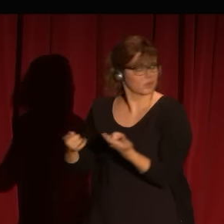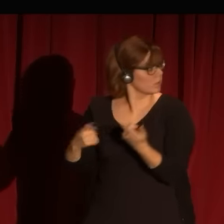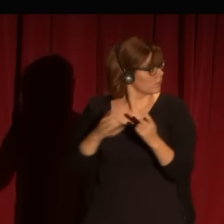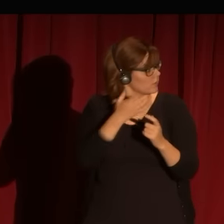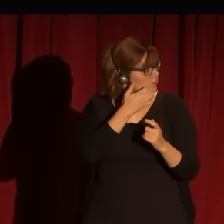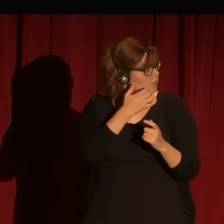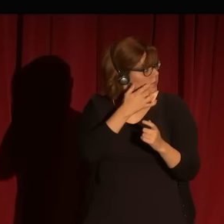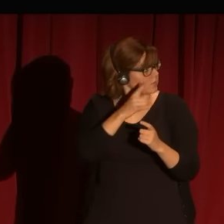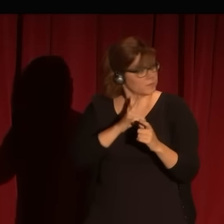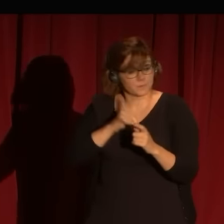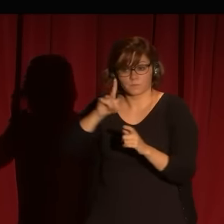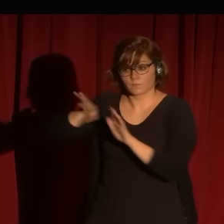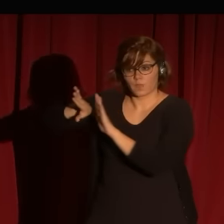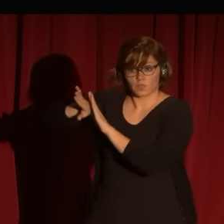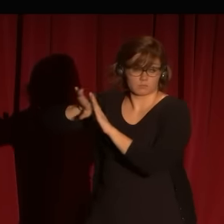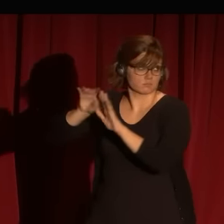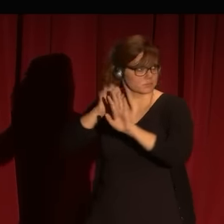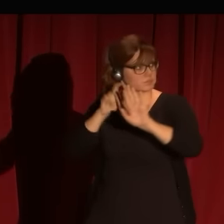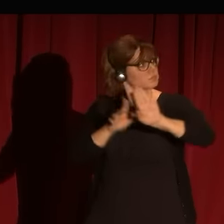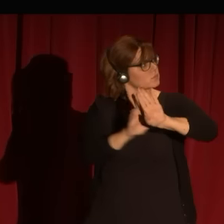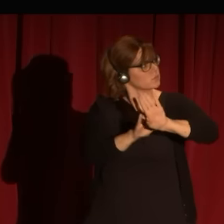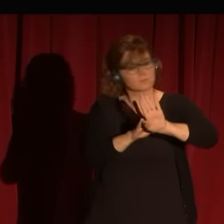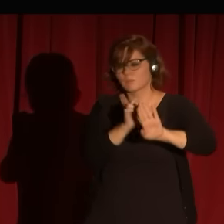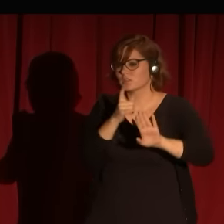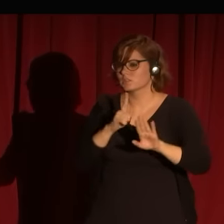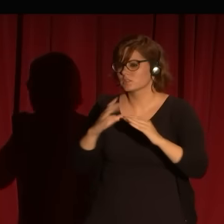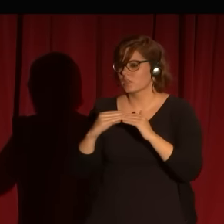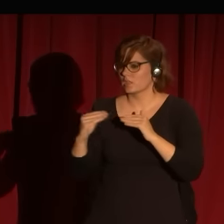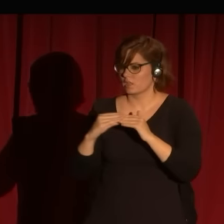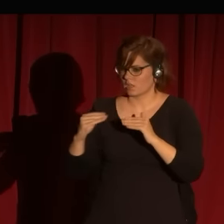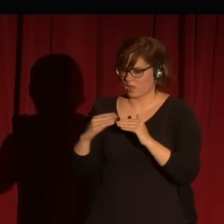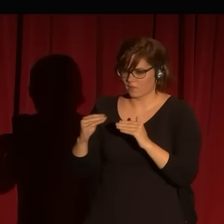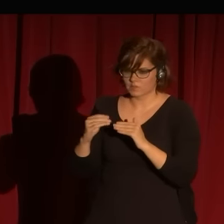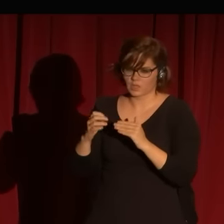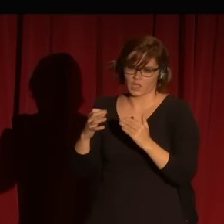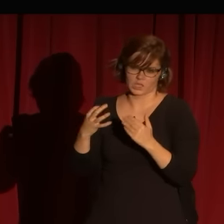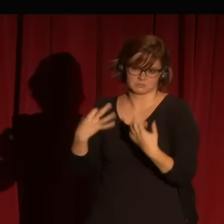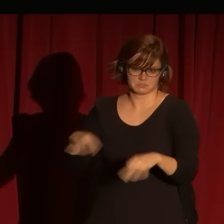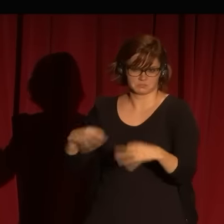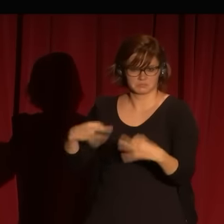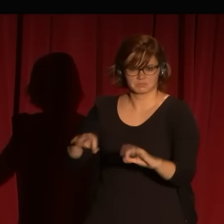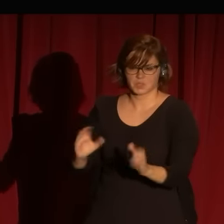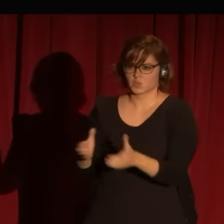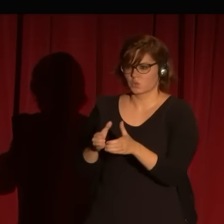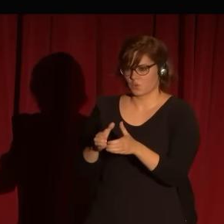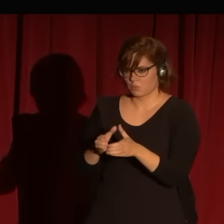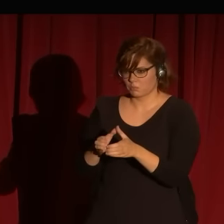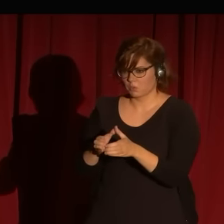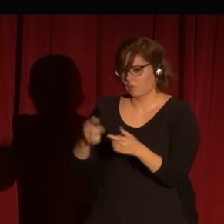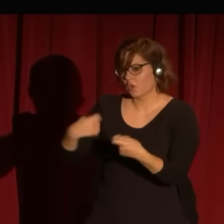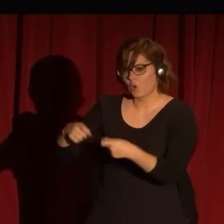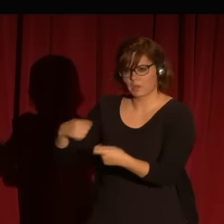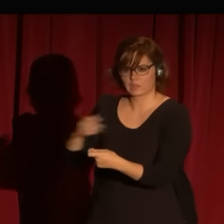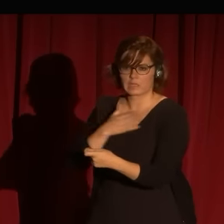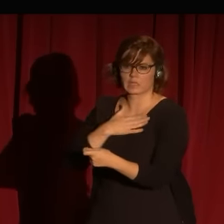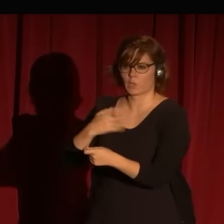la parte superior derecha son los que tiran más hacia abajo de la clientela de Clara pites que podemos pensar que esta es una clase quizá de comerciantes que